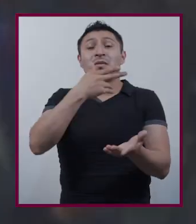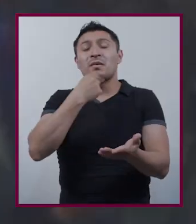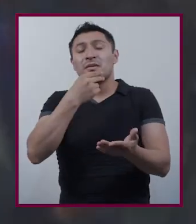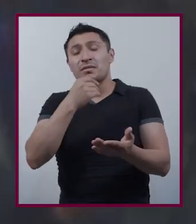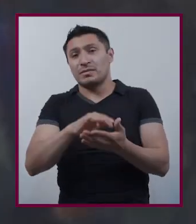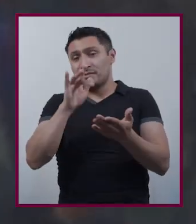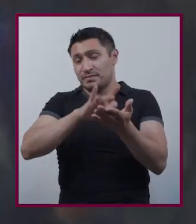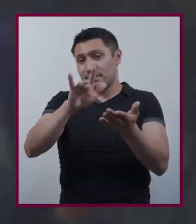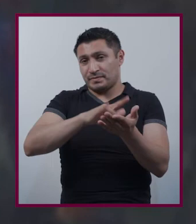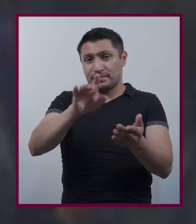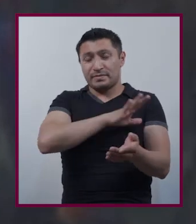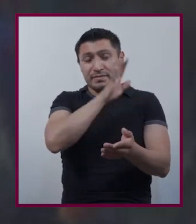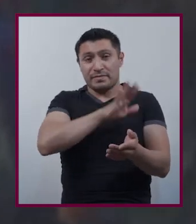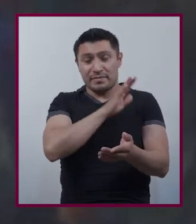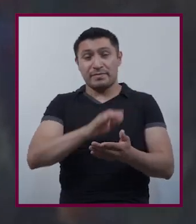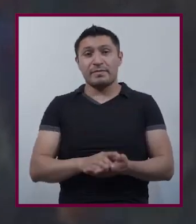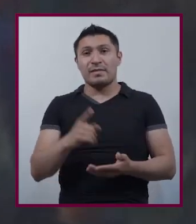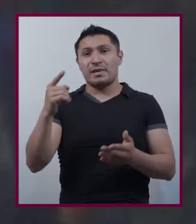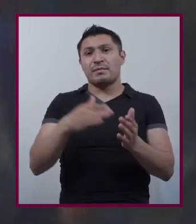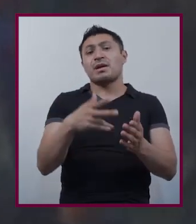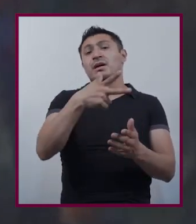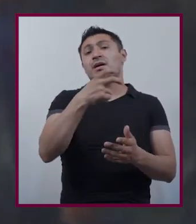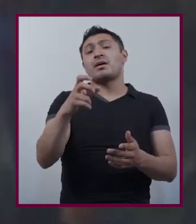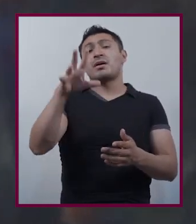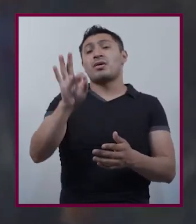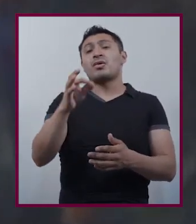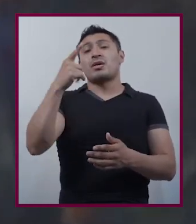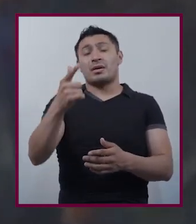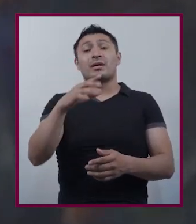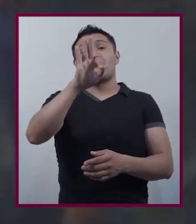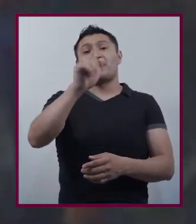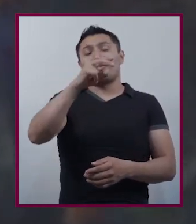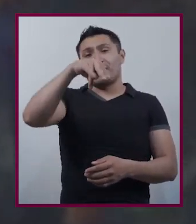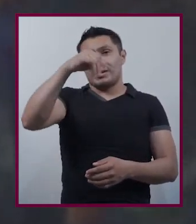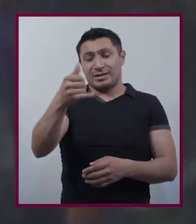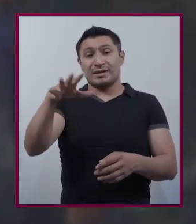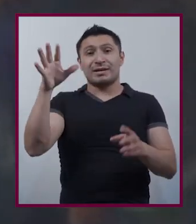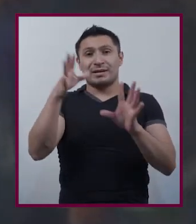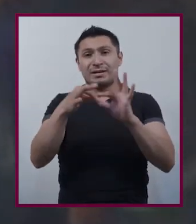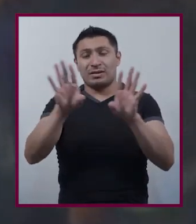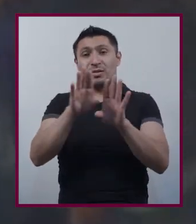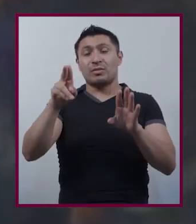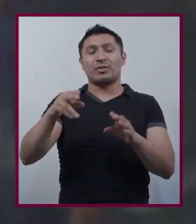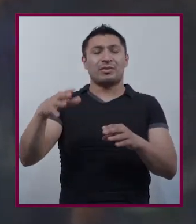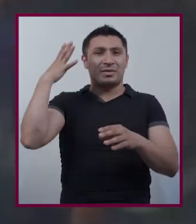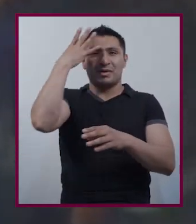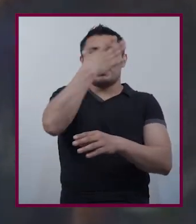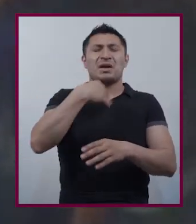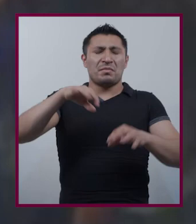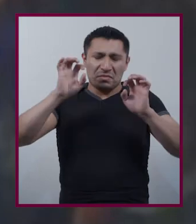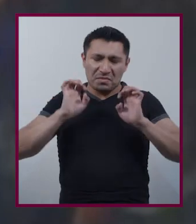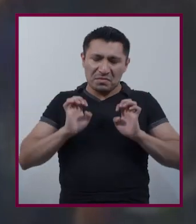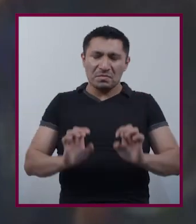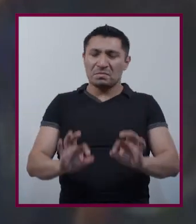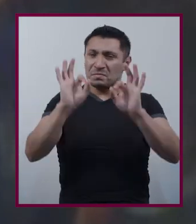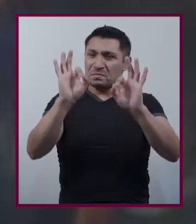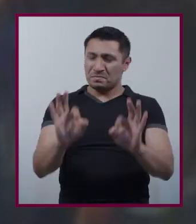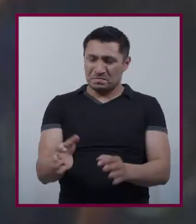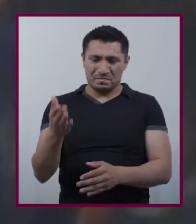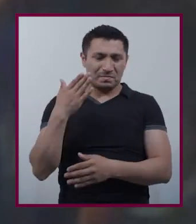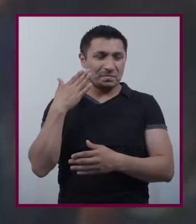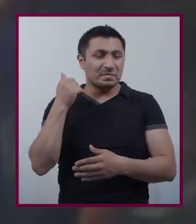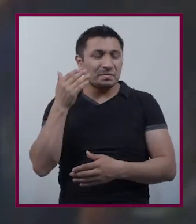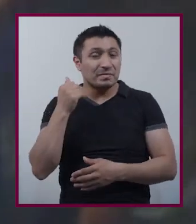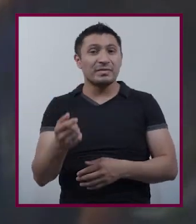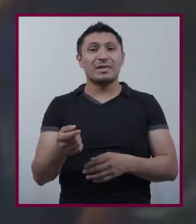En 1847, Fanny Calderón de la Barca la describió como una simpática y hermosa mujer, con